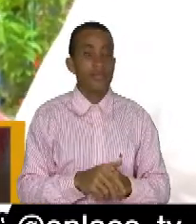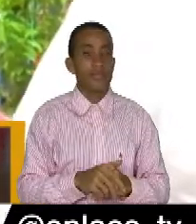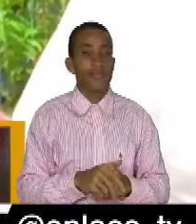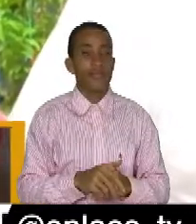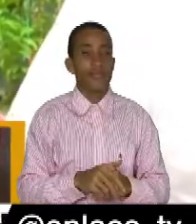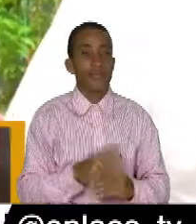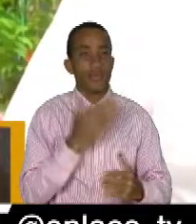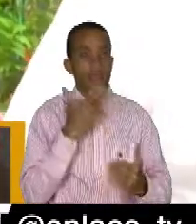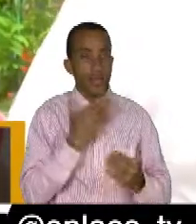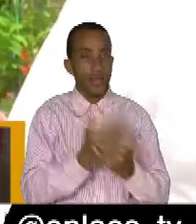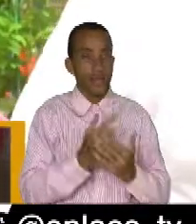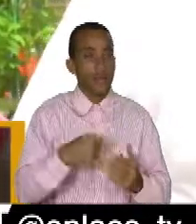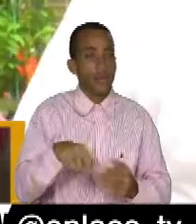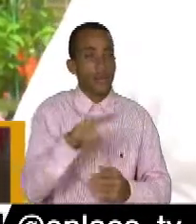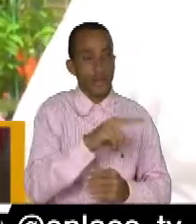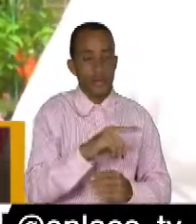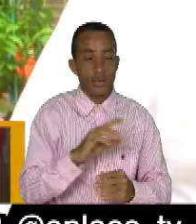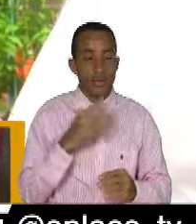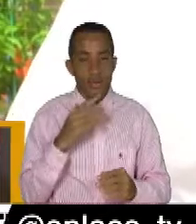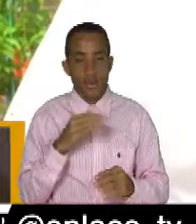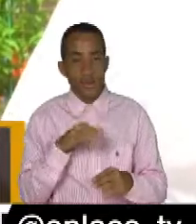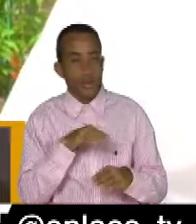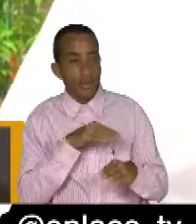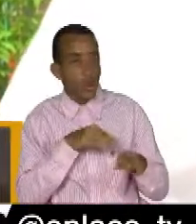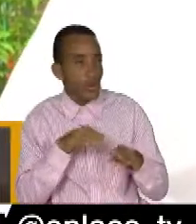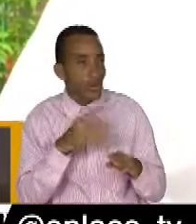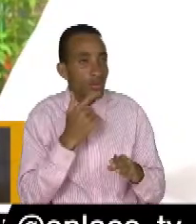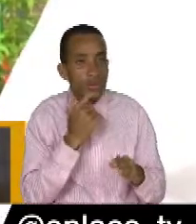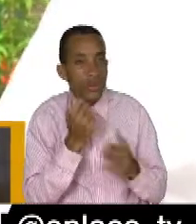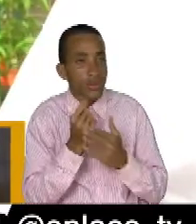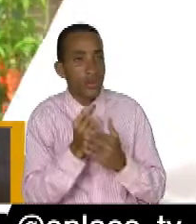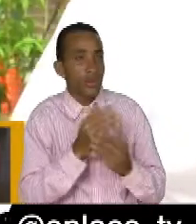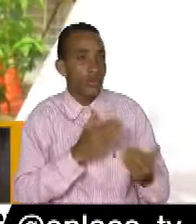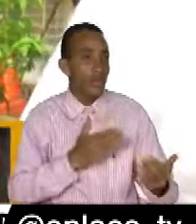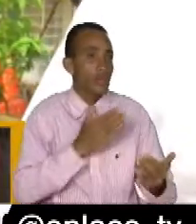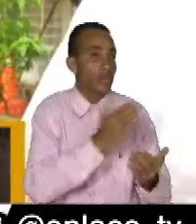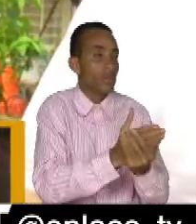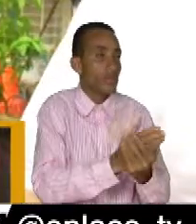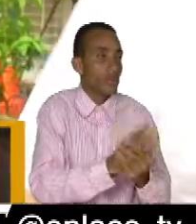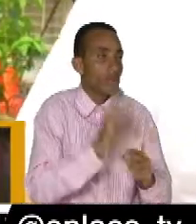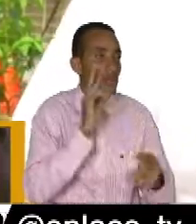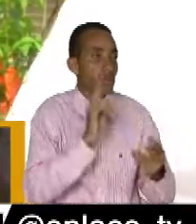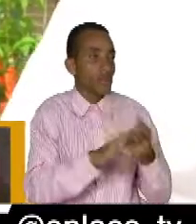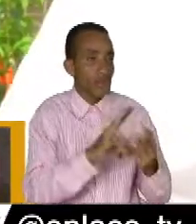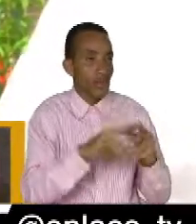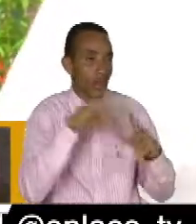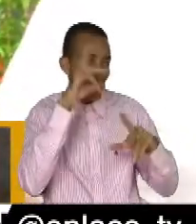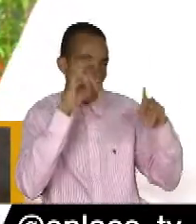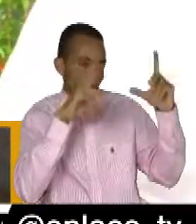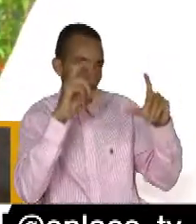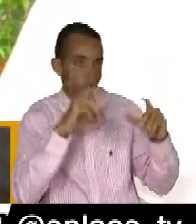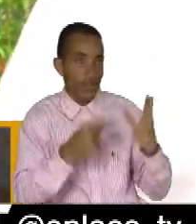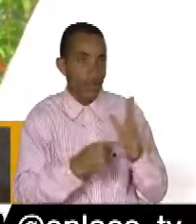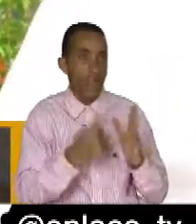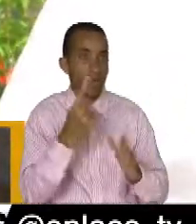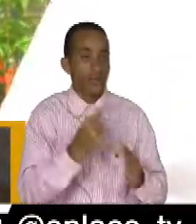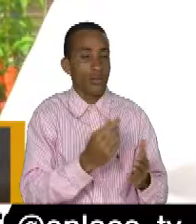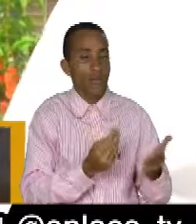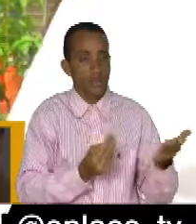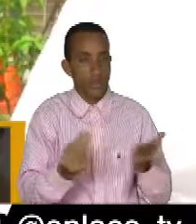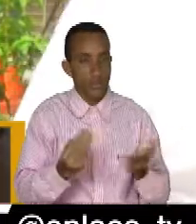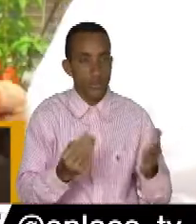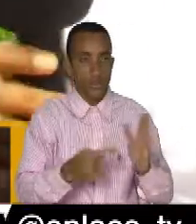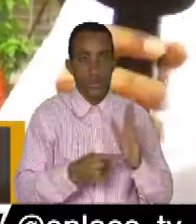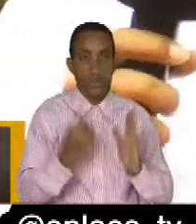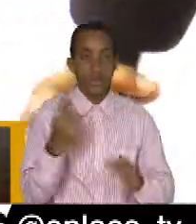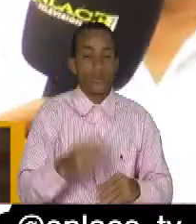Gracias a los señores de la infraestructura que hice el llamado conocimiento, fui y llevé fotos y me prestaron el servicio de una